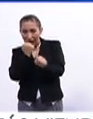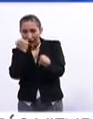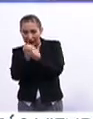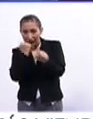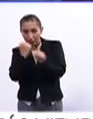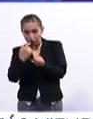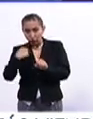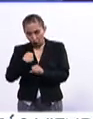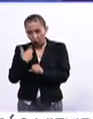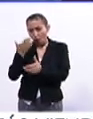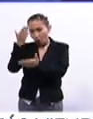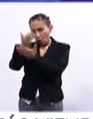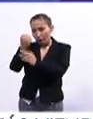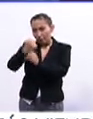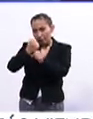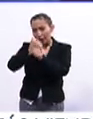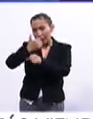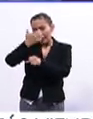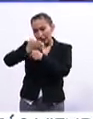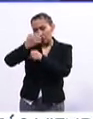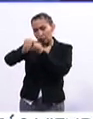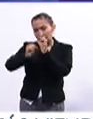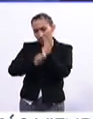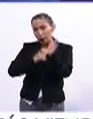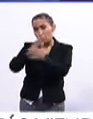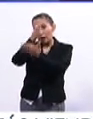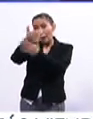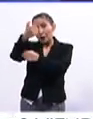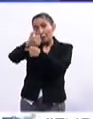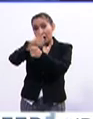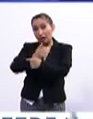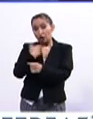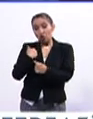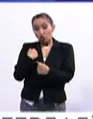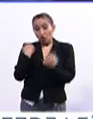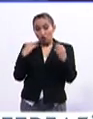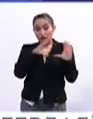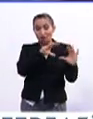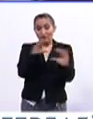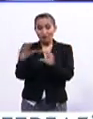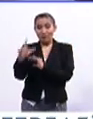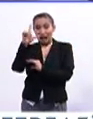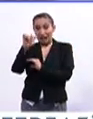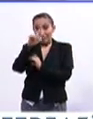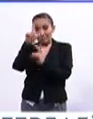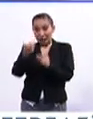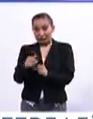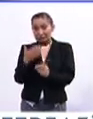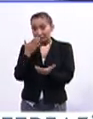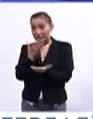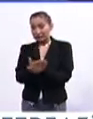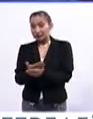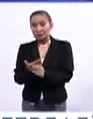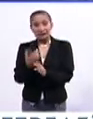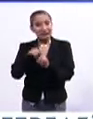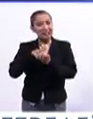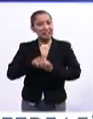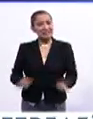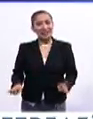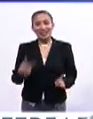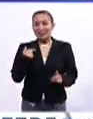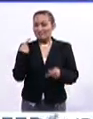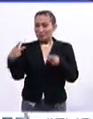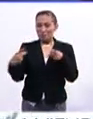prácticas, porque me tocó practicar el 5º semestre en una de las primarias de la ciudad de La Paz, es muy diferente